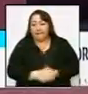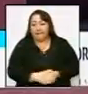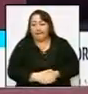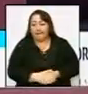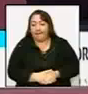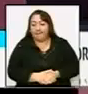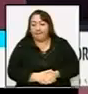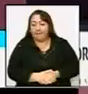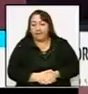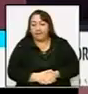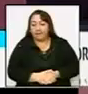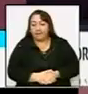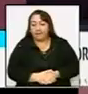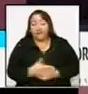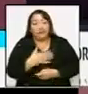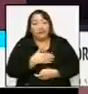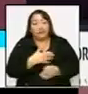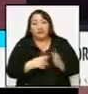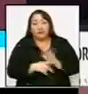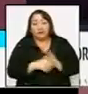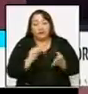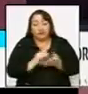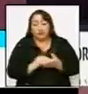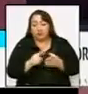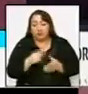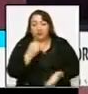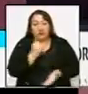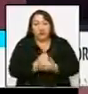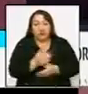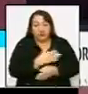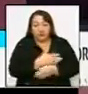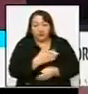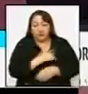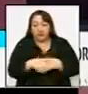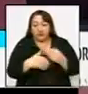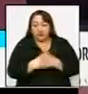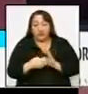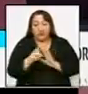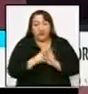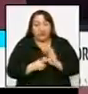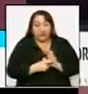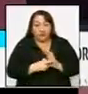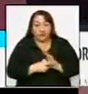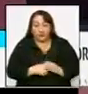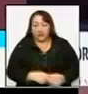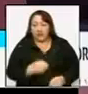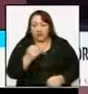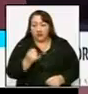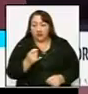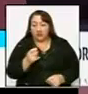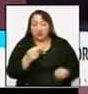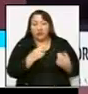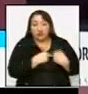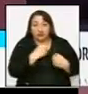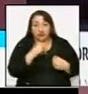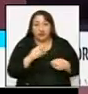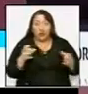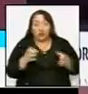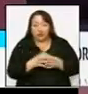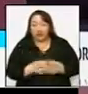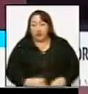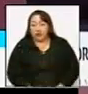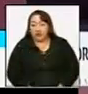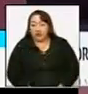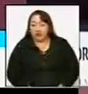no hay. Porque si la ley estamos puestos ayer aprobada, para que en todas las regiones, en todas las instituciones, haya esta representación, haya